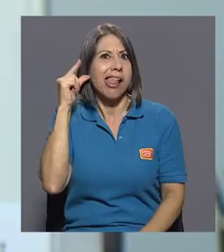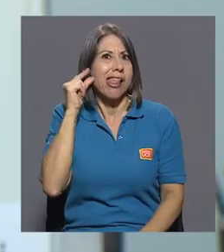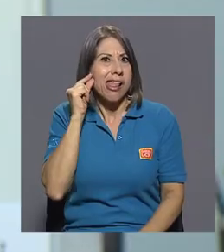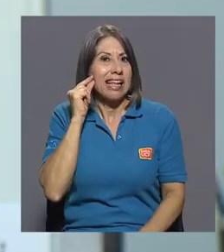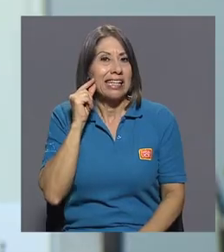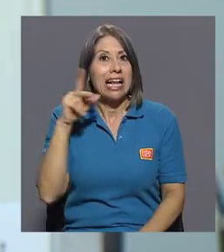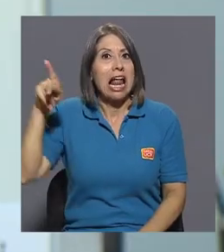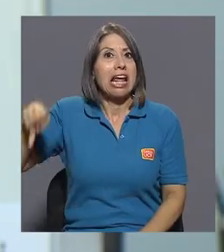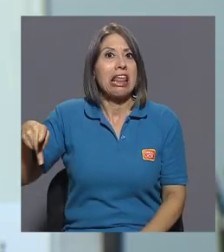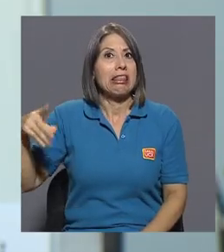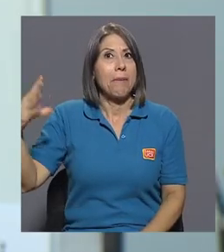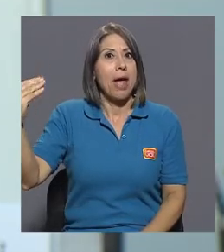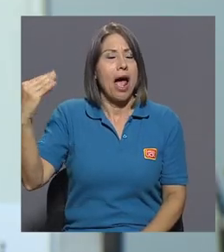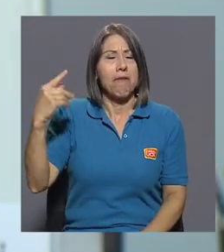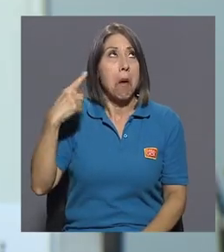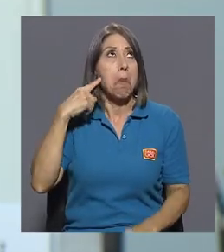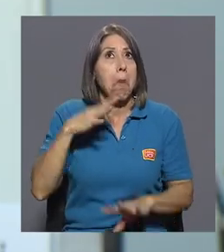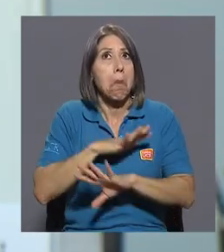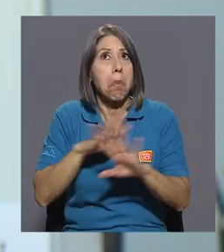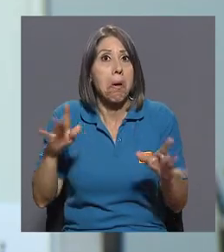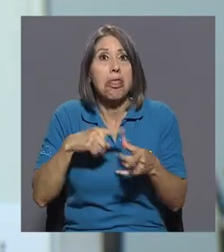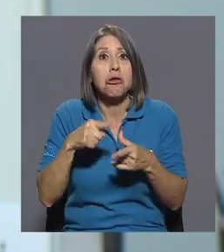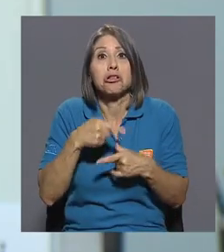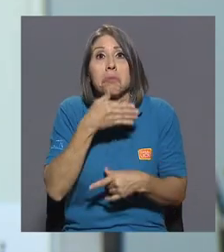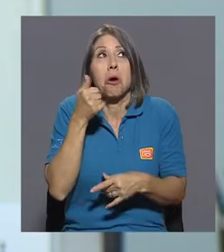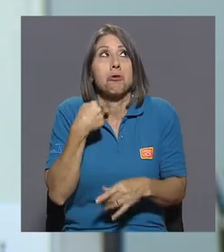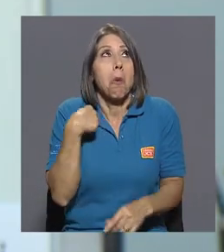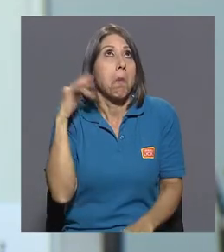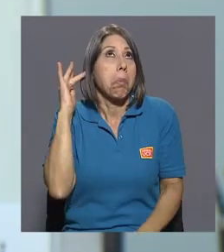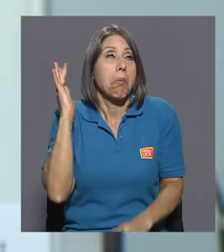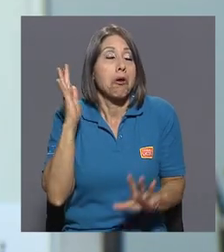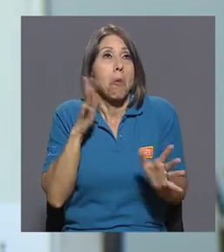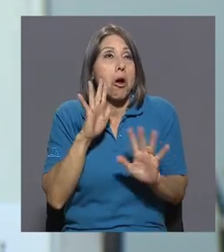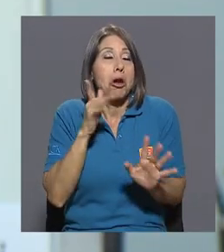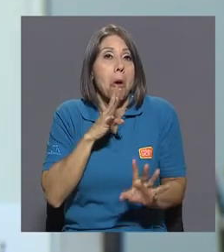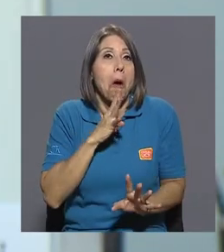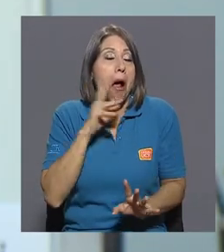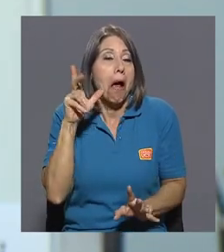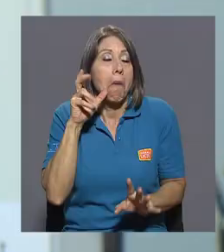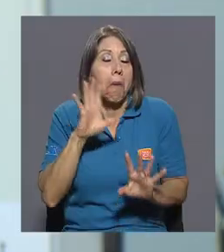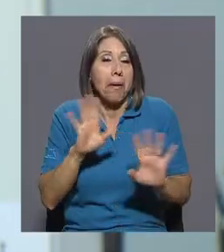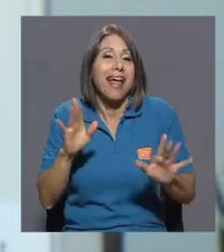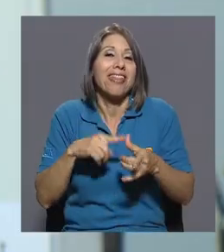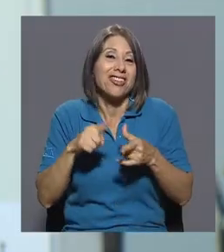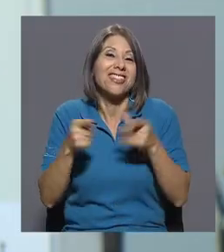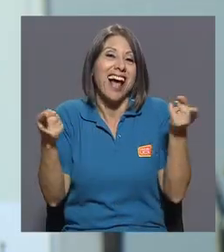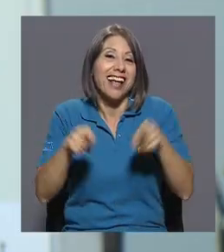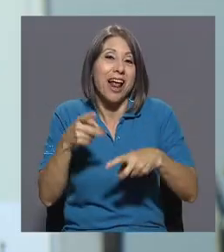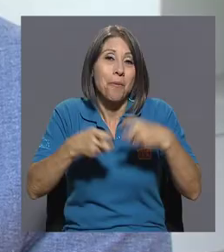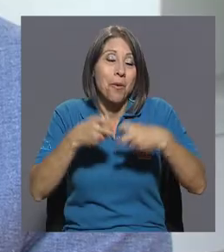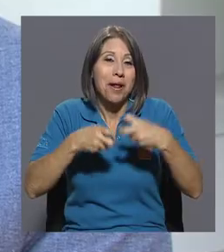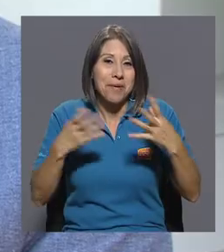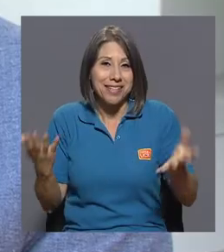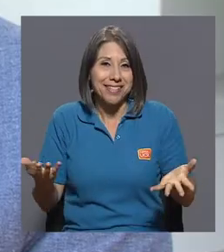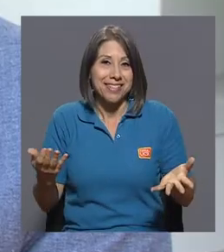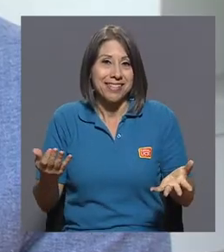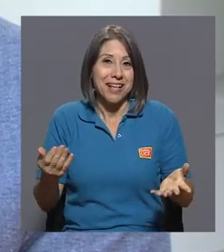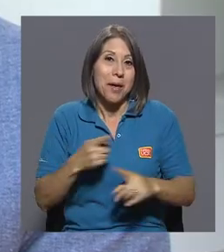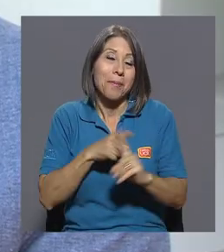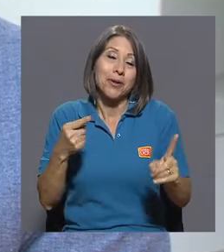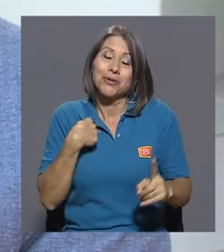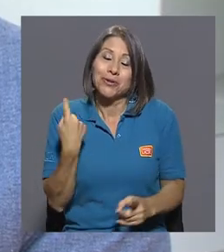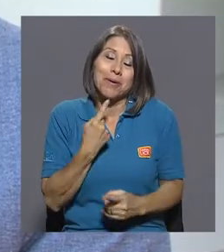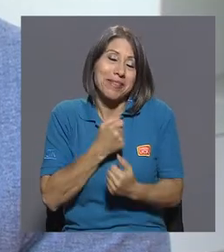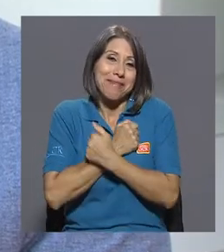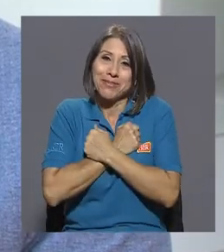Entonces... o el sonido del oído, entonces eso también me ha generado problemas, pero tengo solo amor ahora para